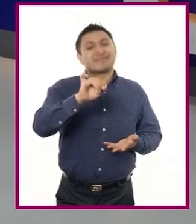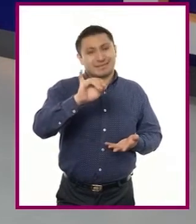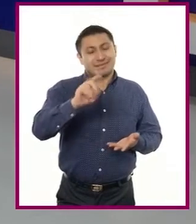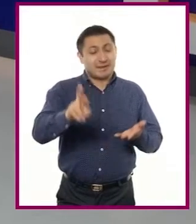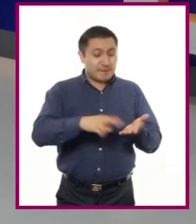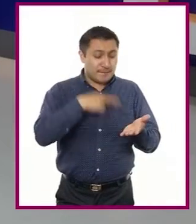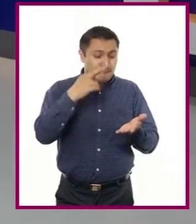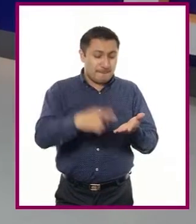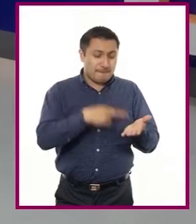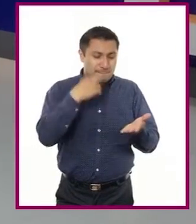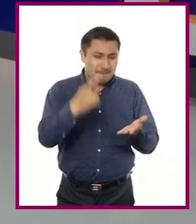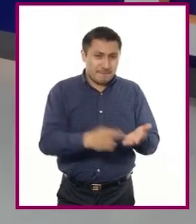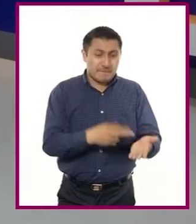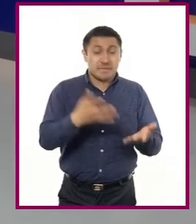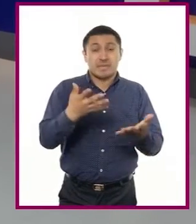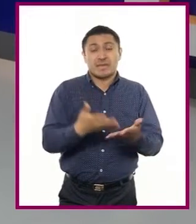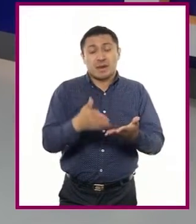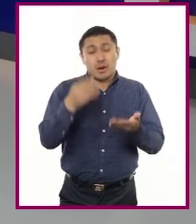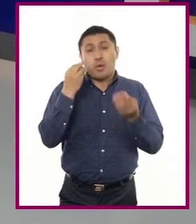de dibujos,